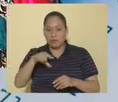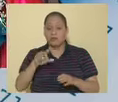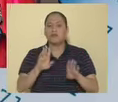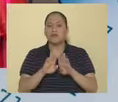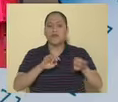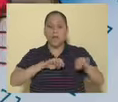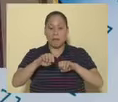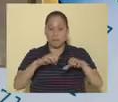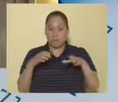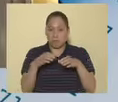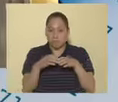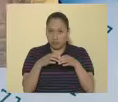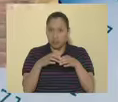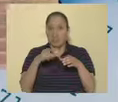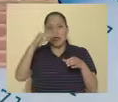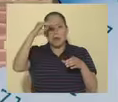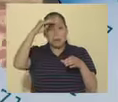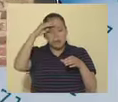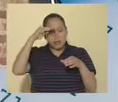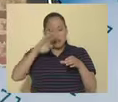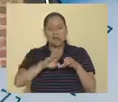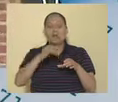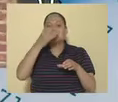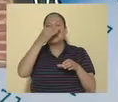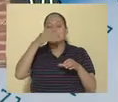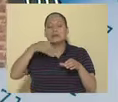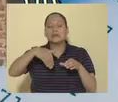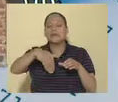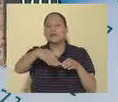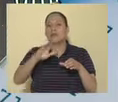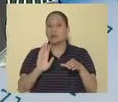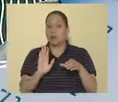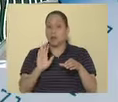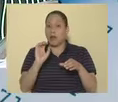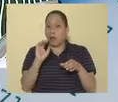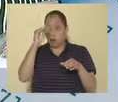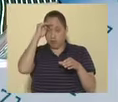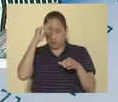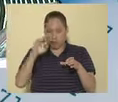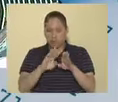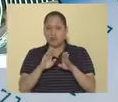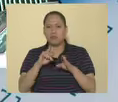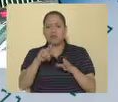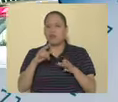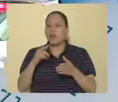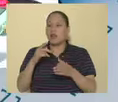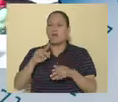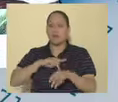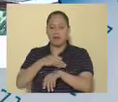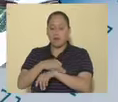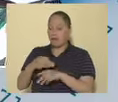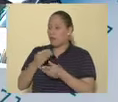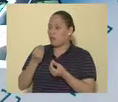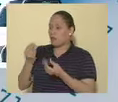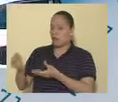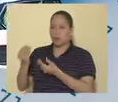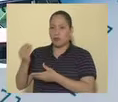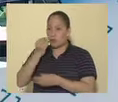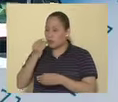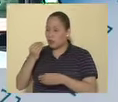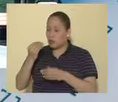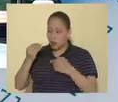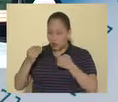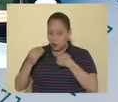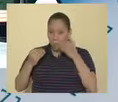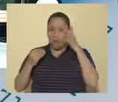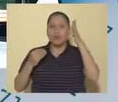estas empresas pensando en el corto plazo o en sostener de forma inmediata a su familia. No tienen planes a